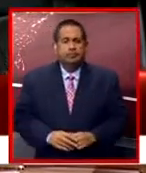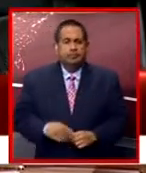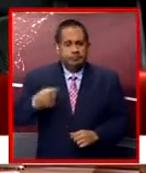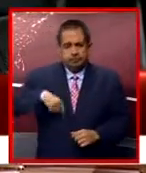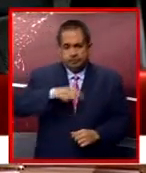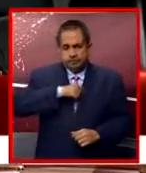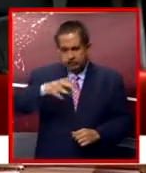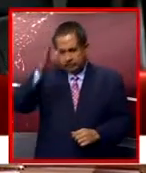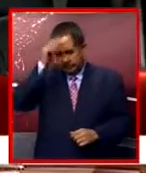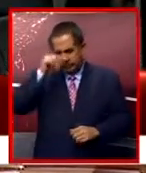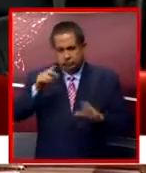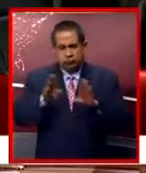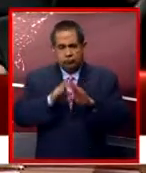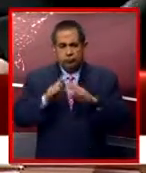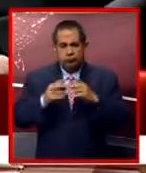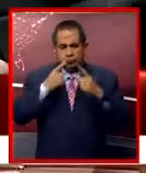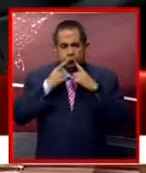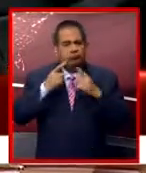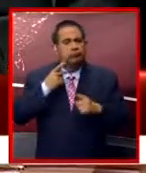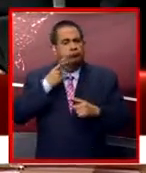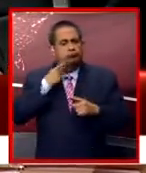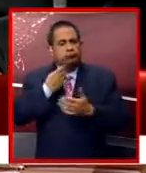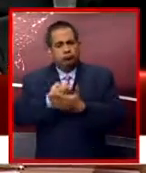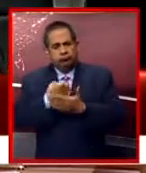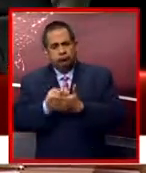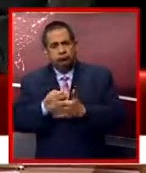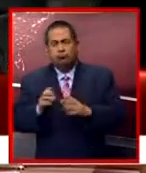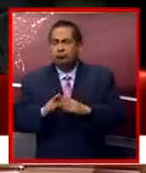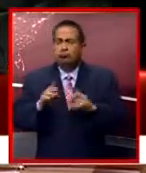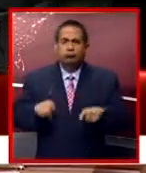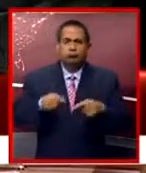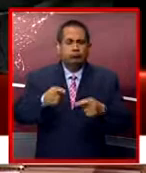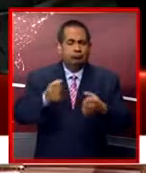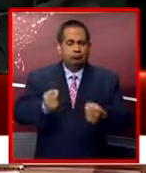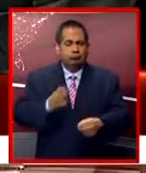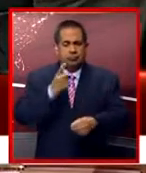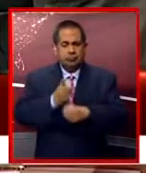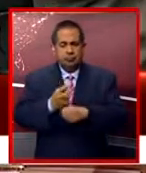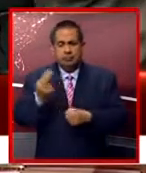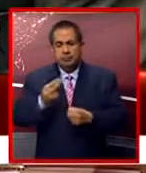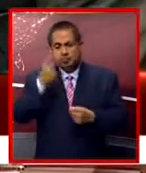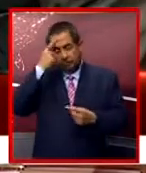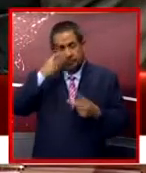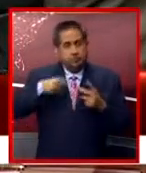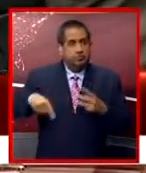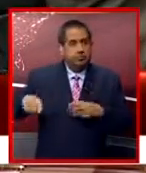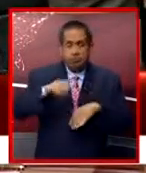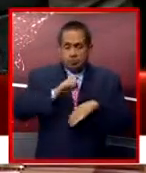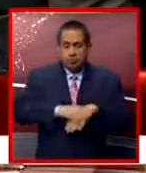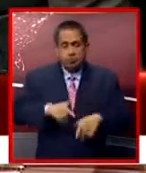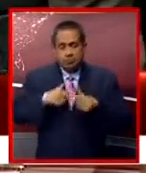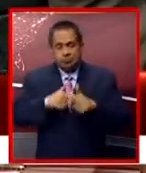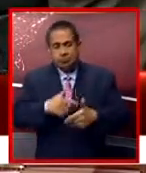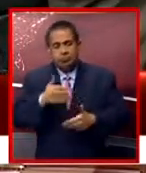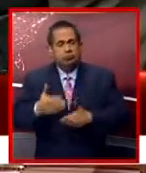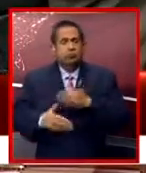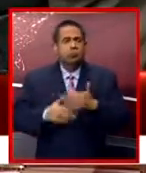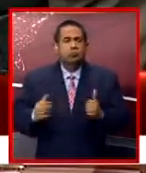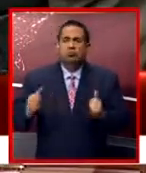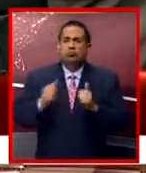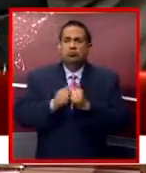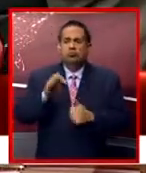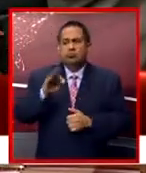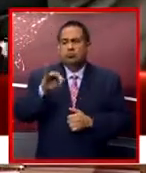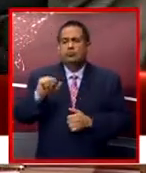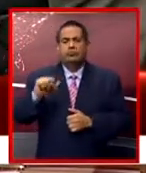Coincidimos en que los criterios generales de política económica le van a dar la certidumbre necesaria para continuar en la ruta de la consolidación